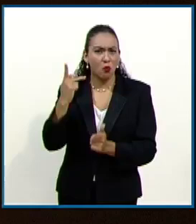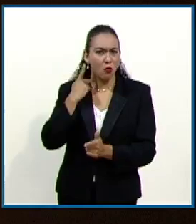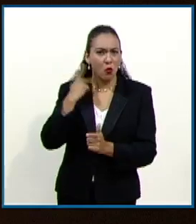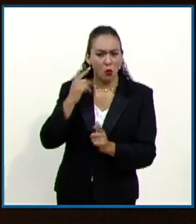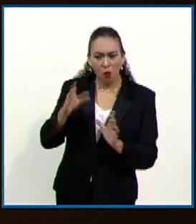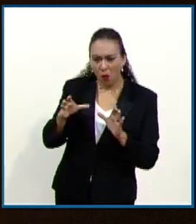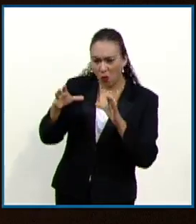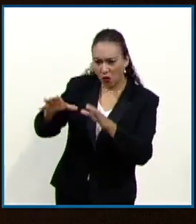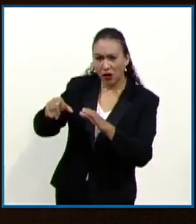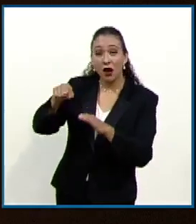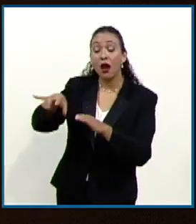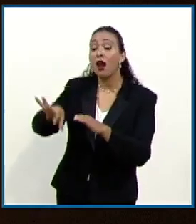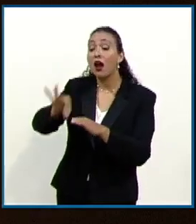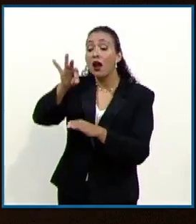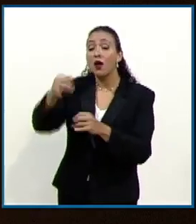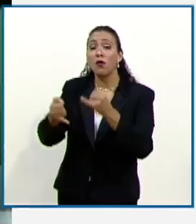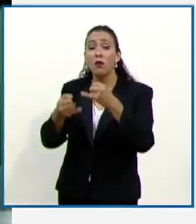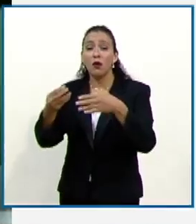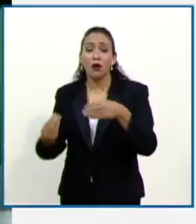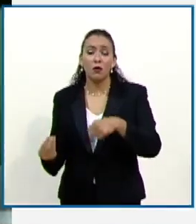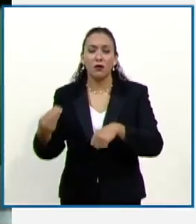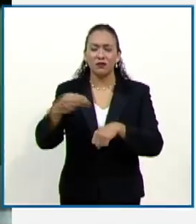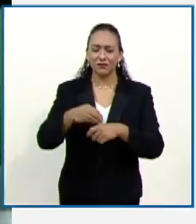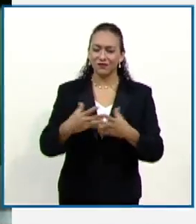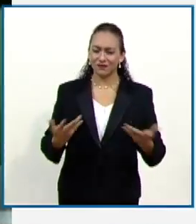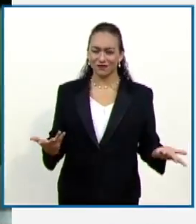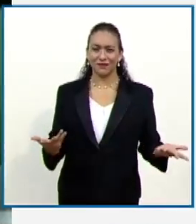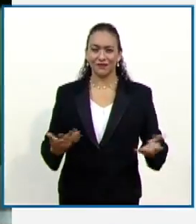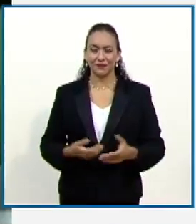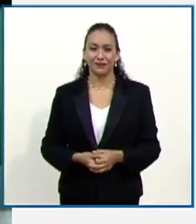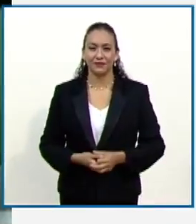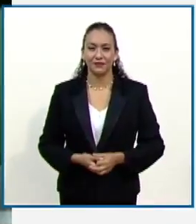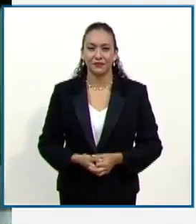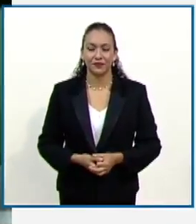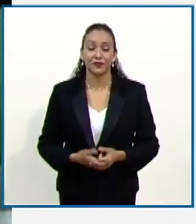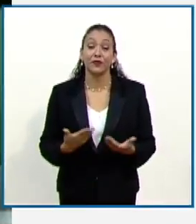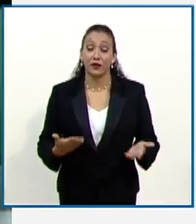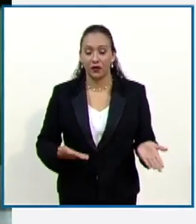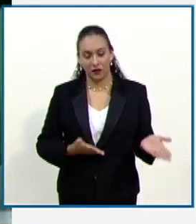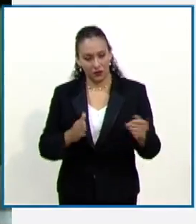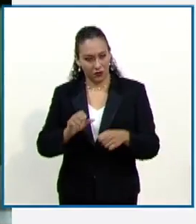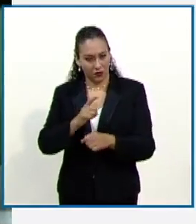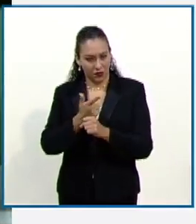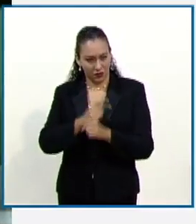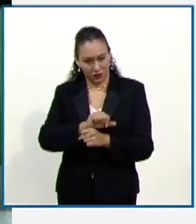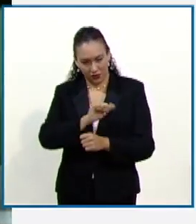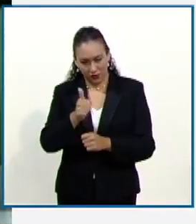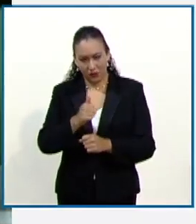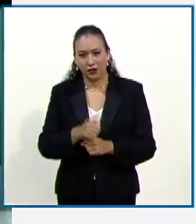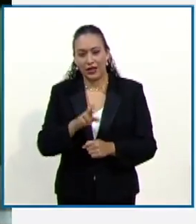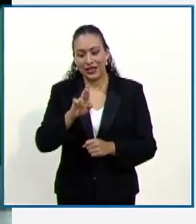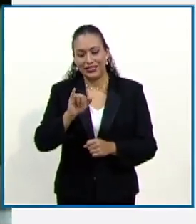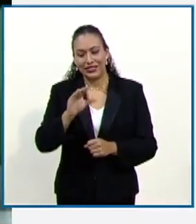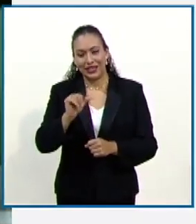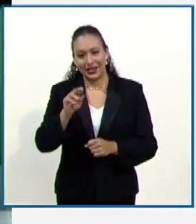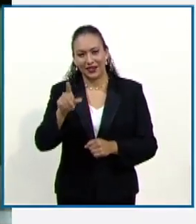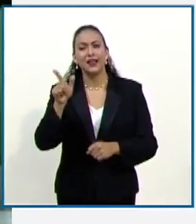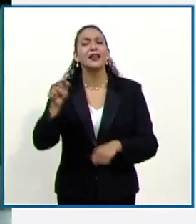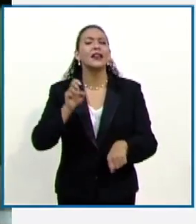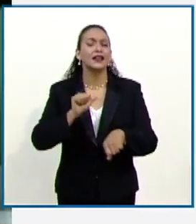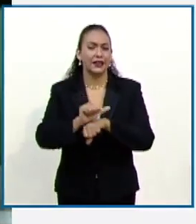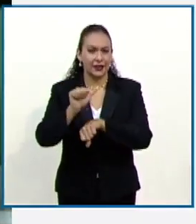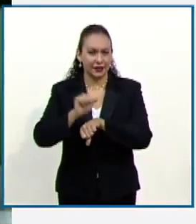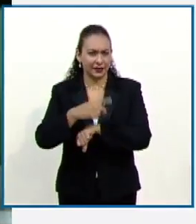la capacidad de nombrar a los candidatos. El ministro Ricardo Lorenzetti de la Corte Suprema de la Nación Argentina destacó